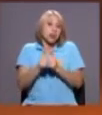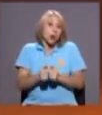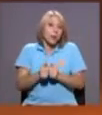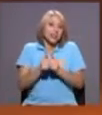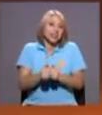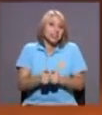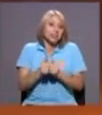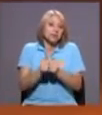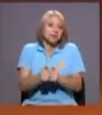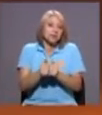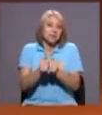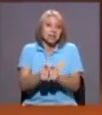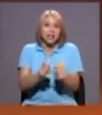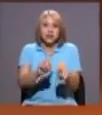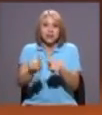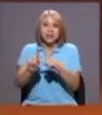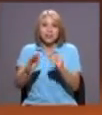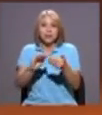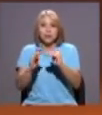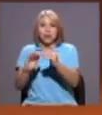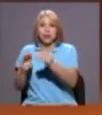gente. Ahí usted ve un caballo